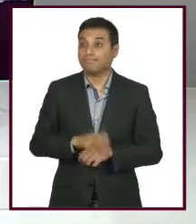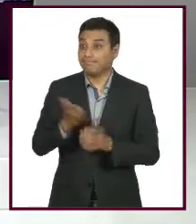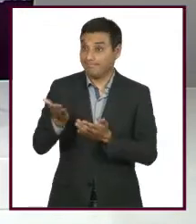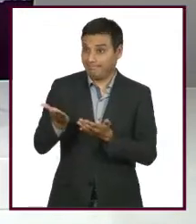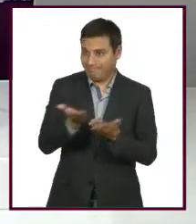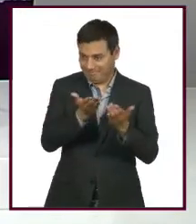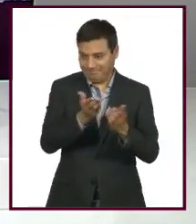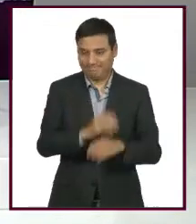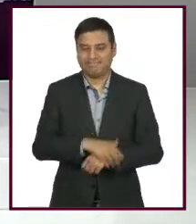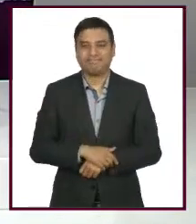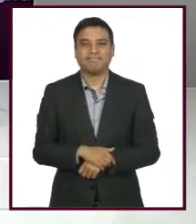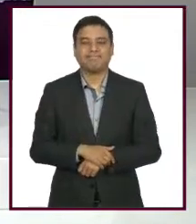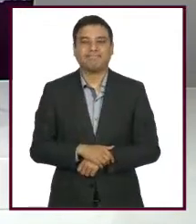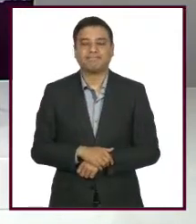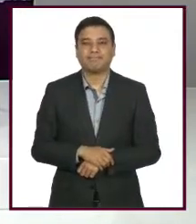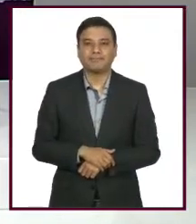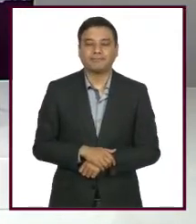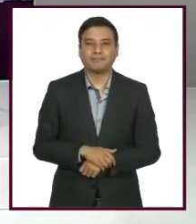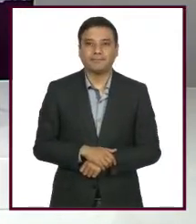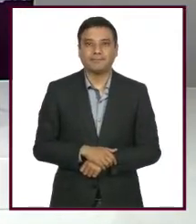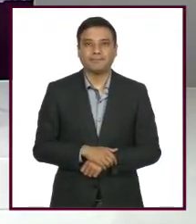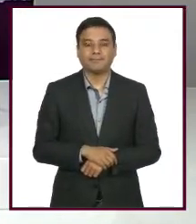con el siguiente segmento.